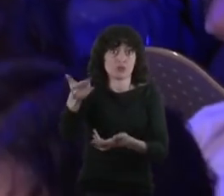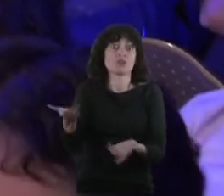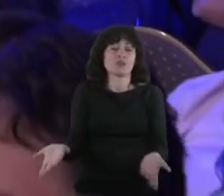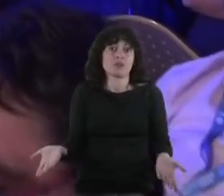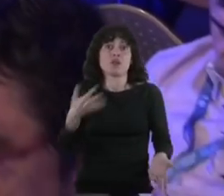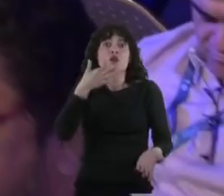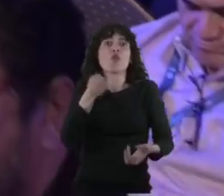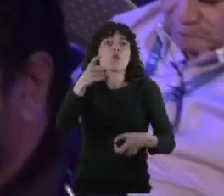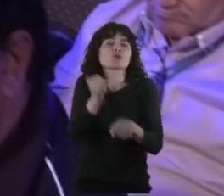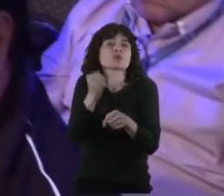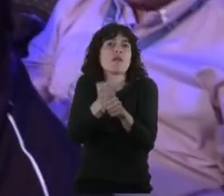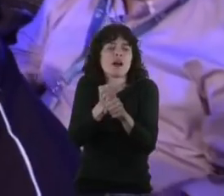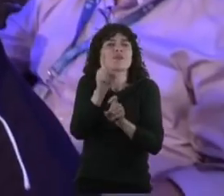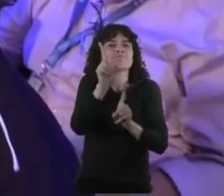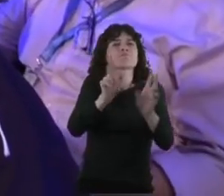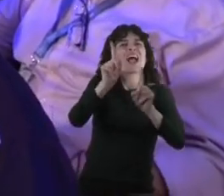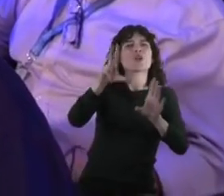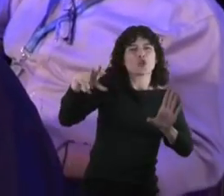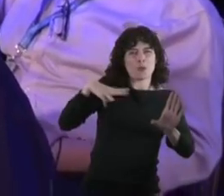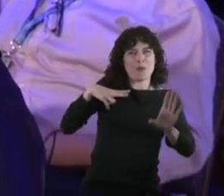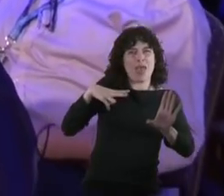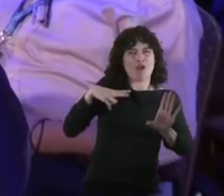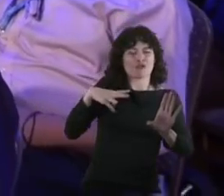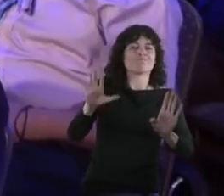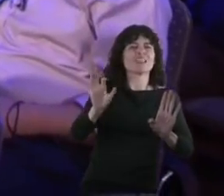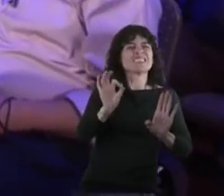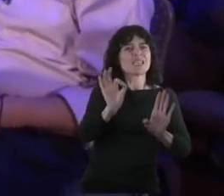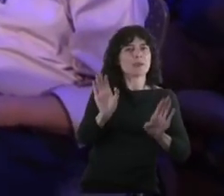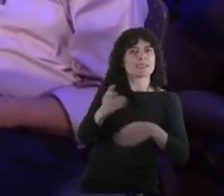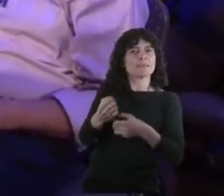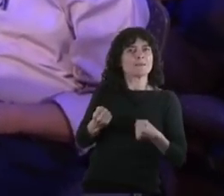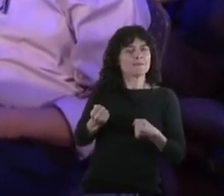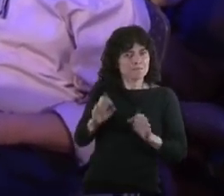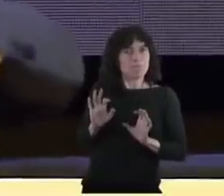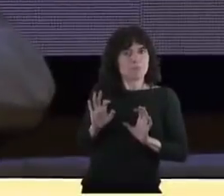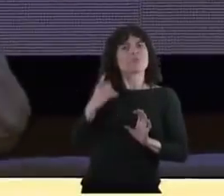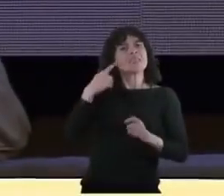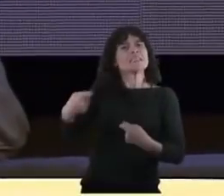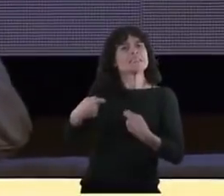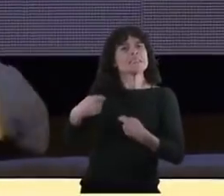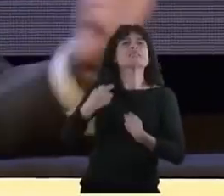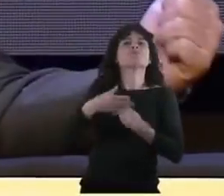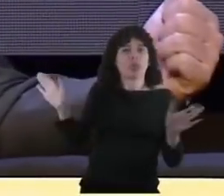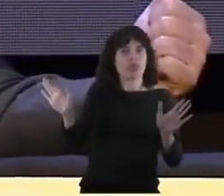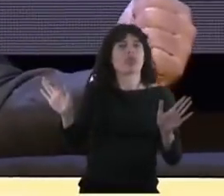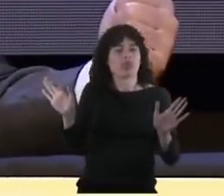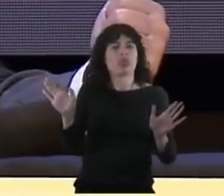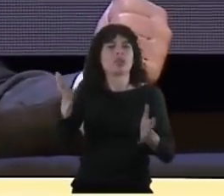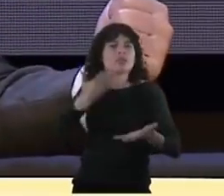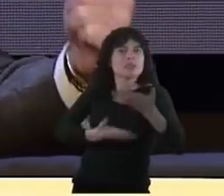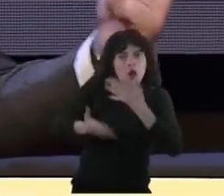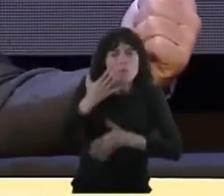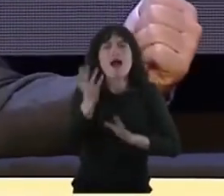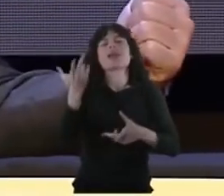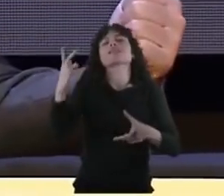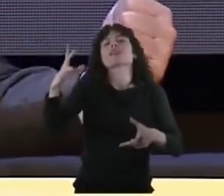Le costó un poco más a la medicina prepaga responder, hay que ser franco. Terminó delegando en hospitales de obras sociales, o